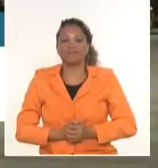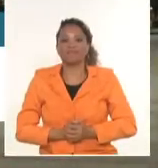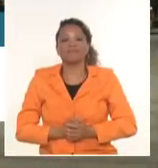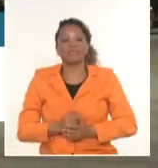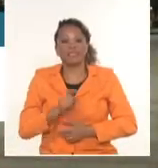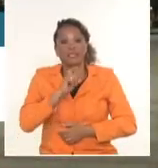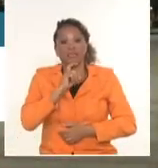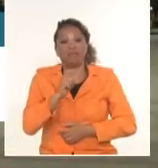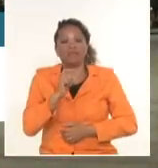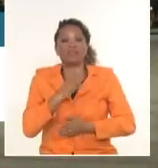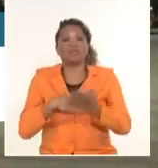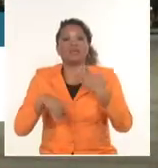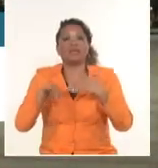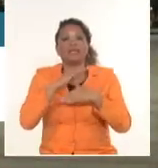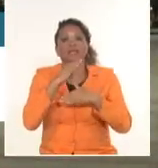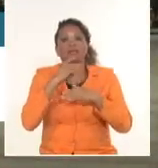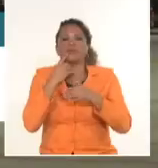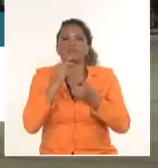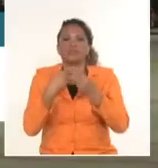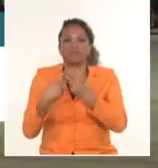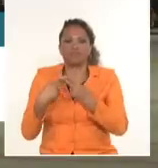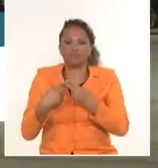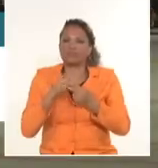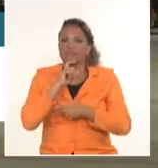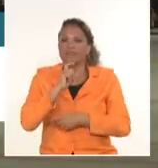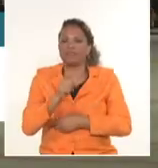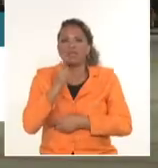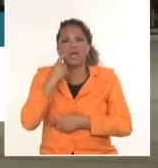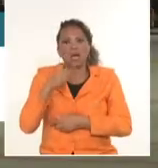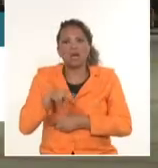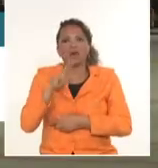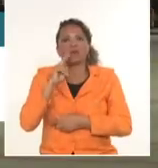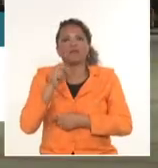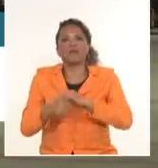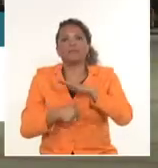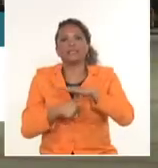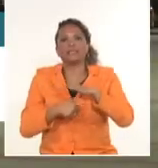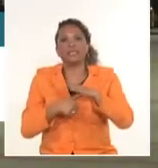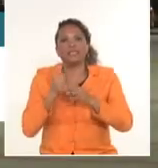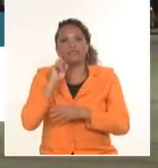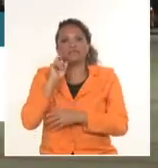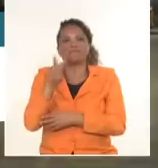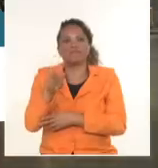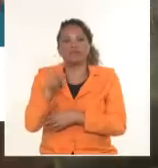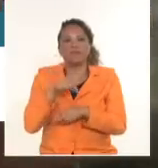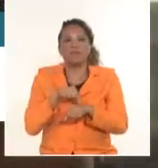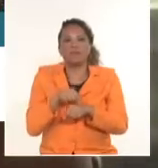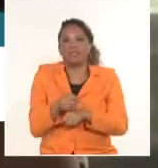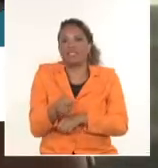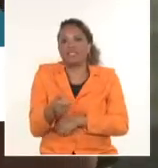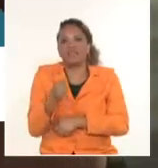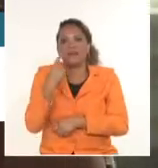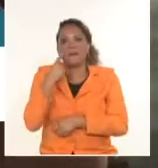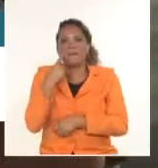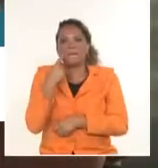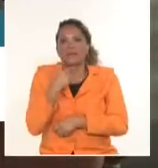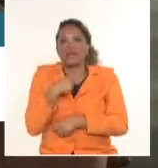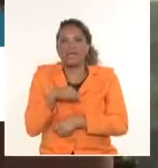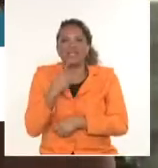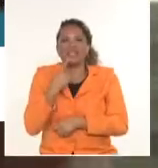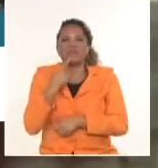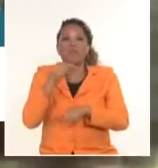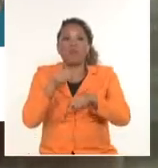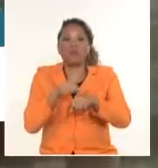el nivel de estos eventos. Ahí veíamos al presidente y en breve vamos a presenciar este